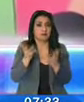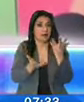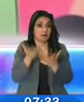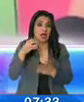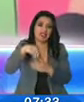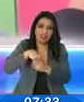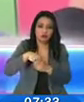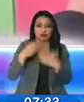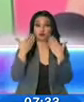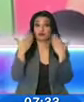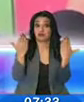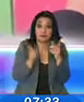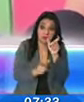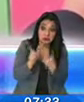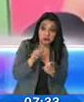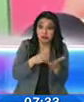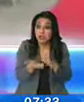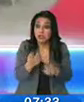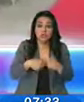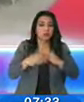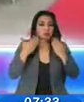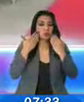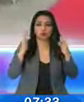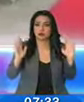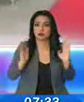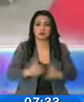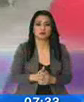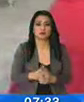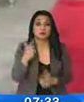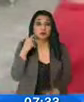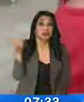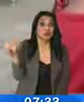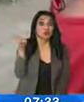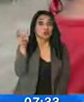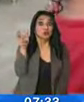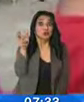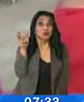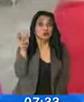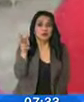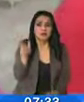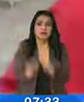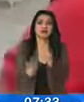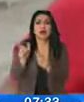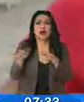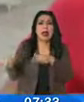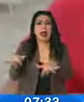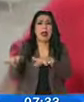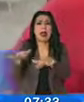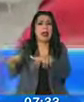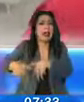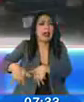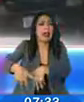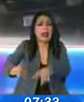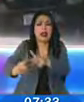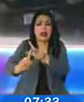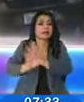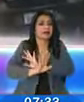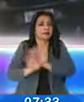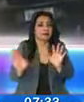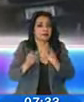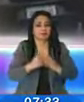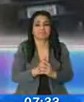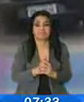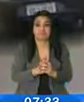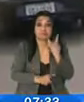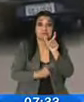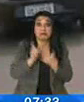hubieron, cuántos heridos hubieron, nada de eso. Solamente escuché cuando la bulla de la gente, que corrían, que... Por seguridad, pocas